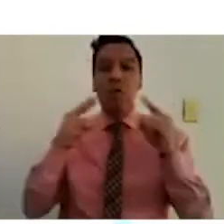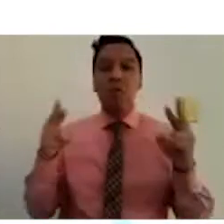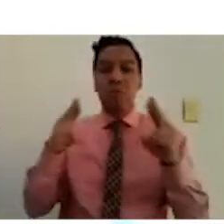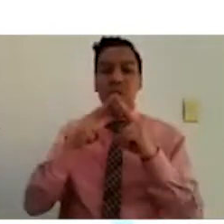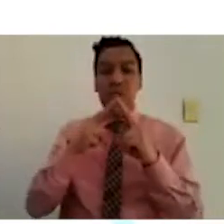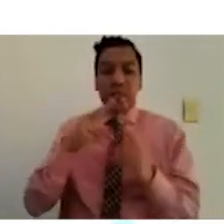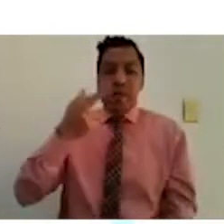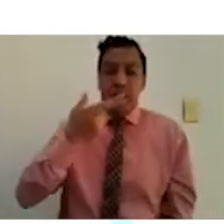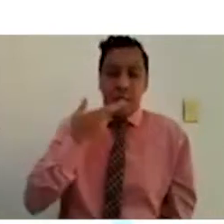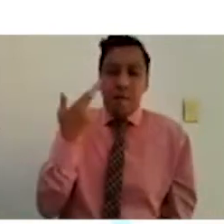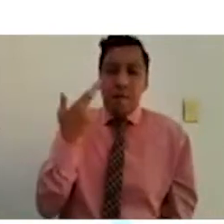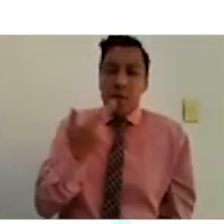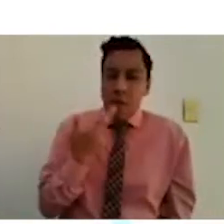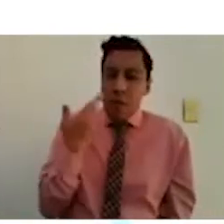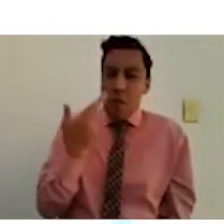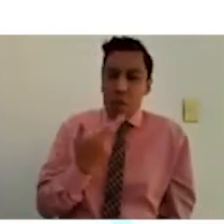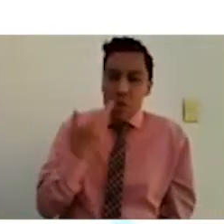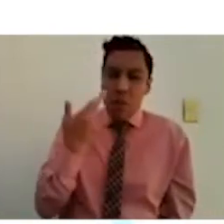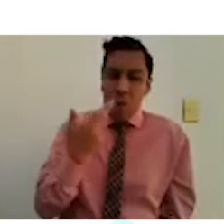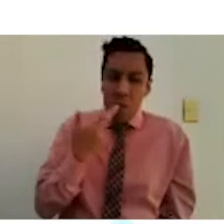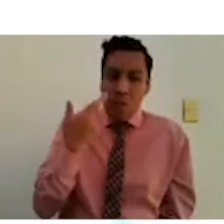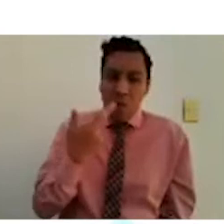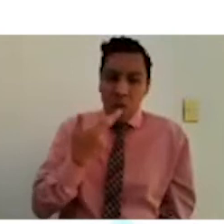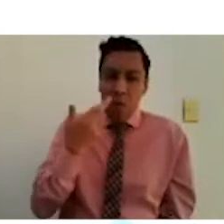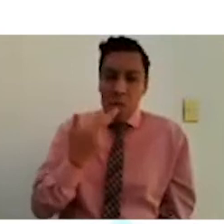rezando como en una tentación.